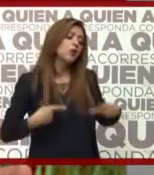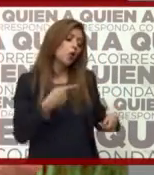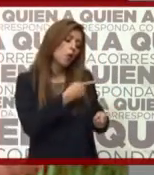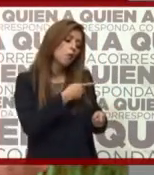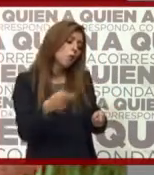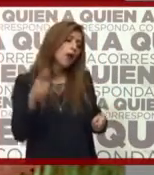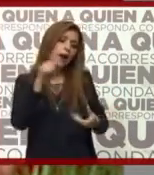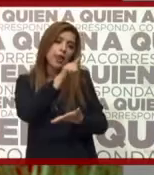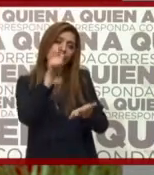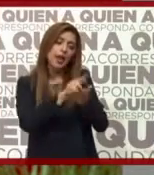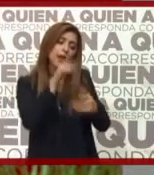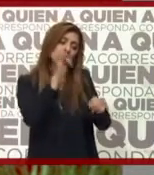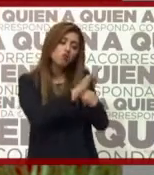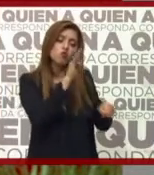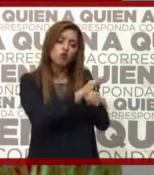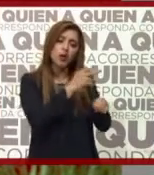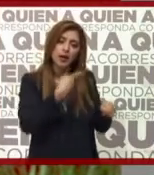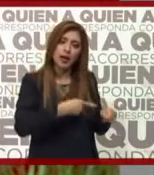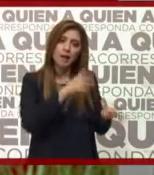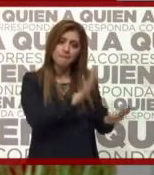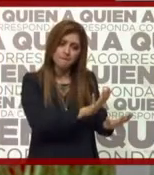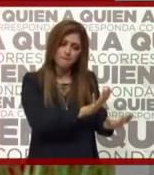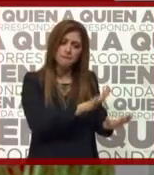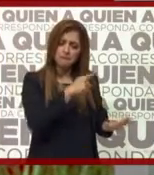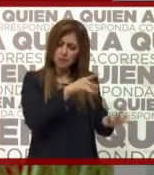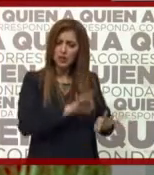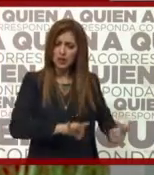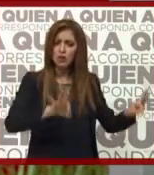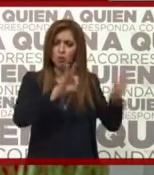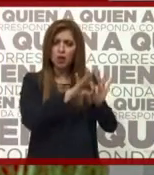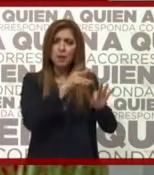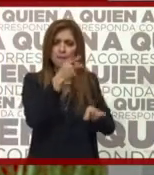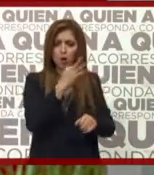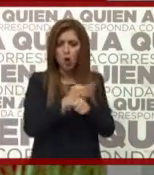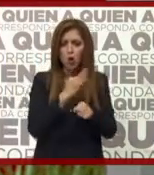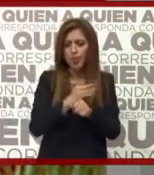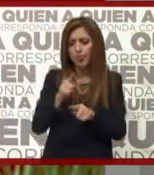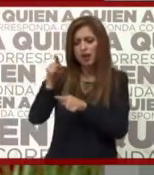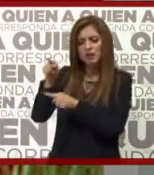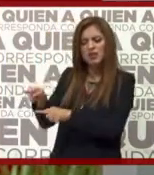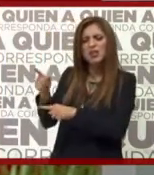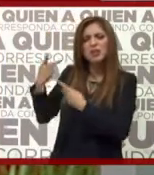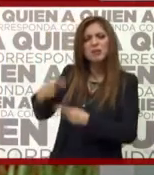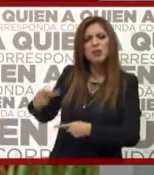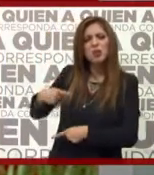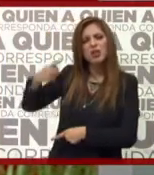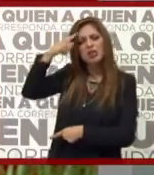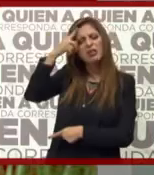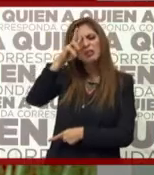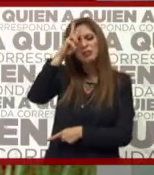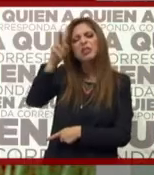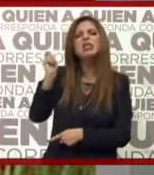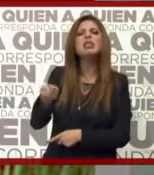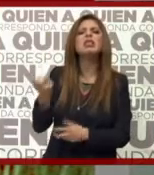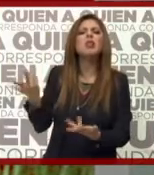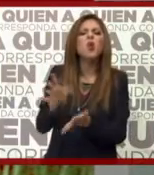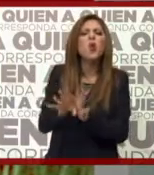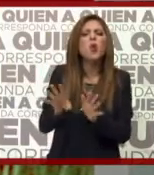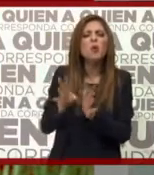planean siempre echar un ojo a la víctima cierto personaje muy importante la función que nos presentaba y constanza y el agresor